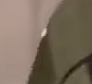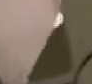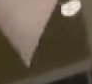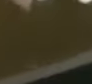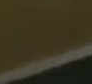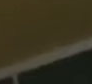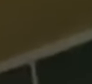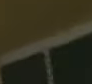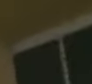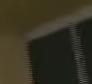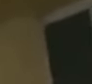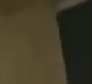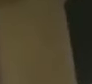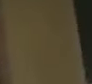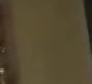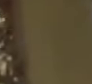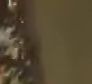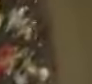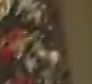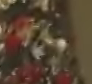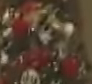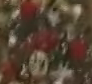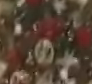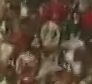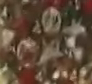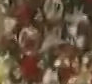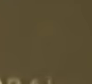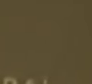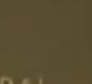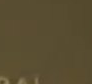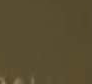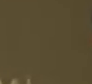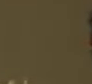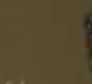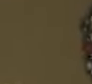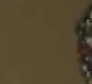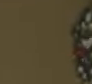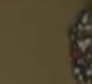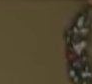la transmisión de contabilización de datos registró más de